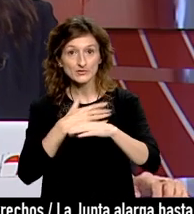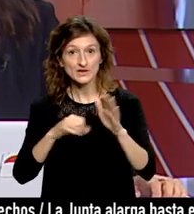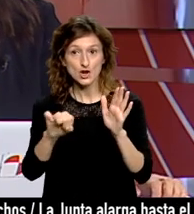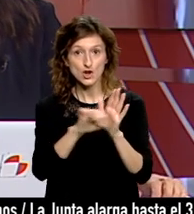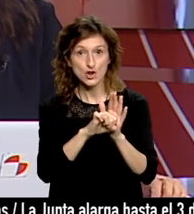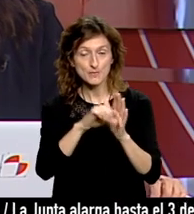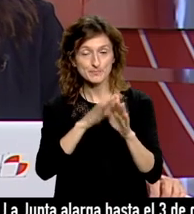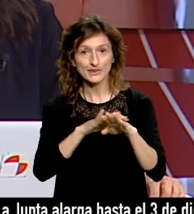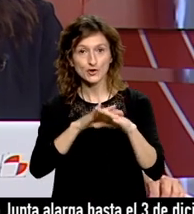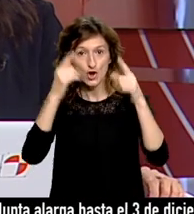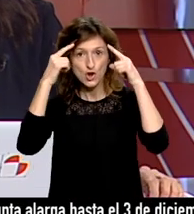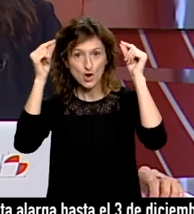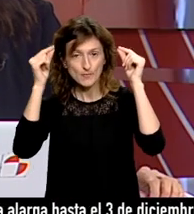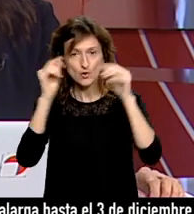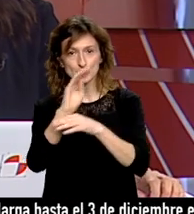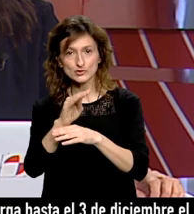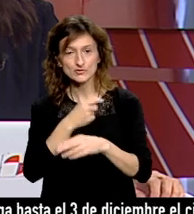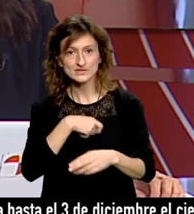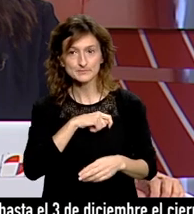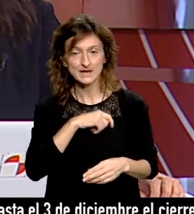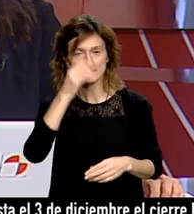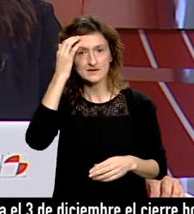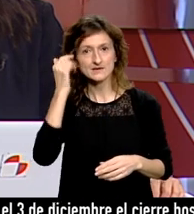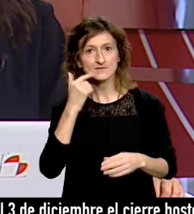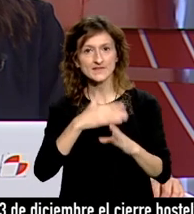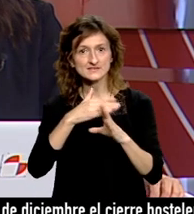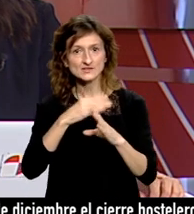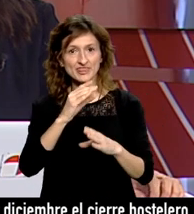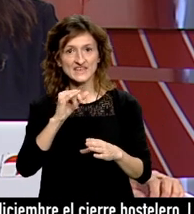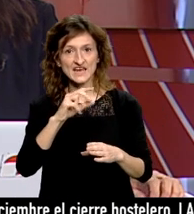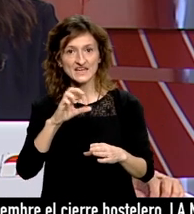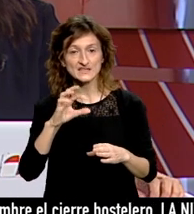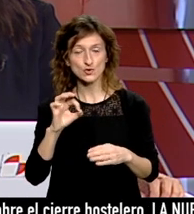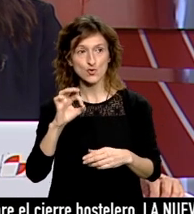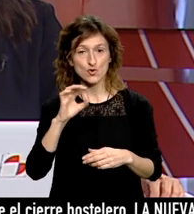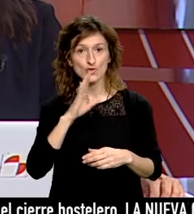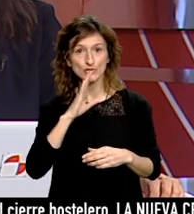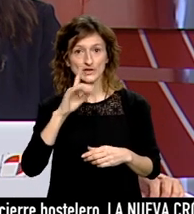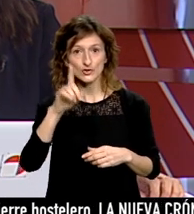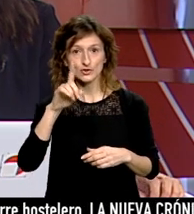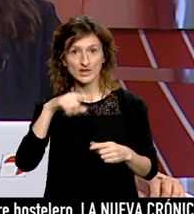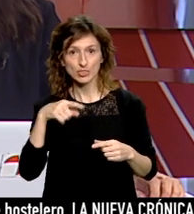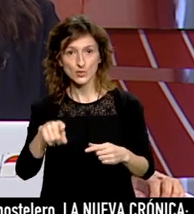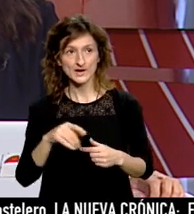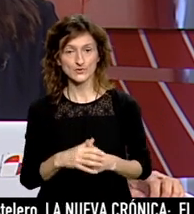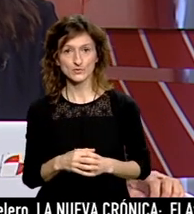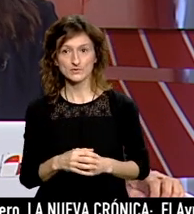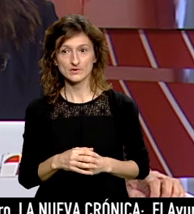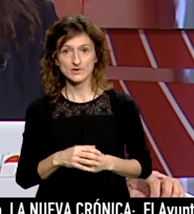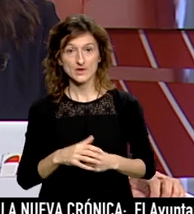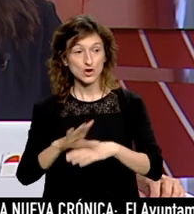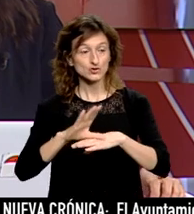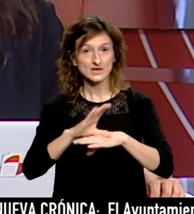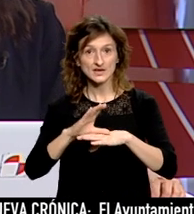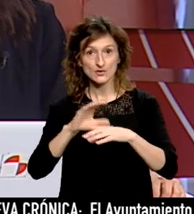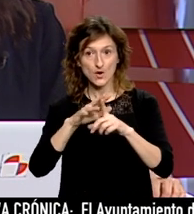lobo tenga la misma protección en todo el país y que elimine el estatus cinegético del que actualmente tiene en el norte del Duero. El consejero de